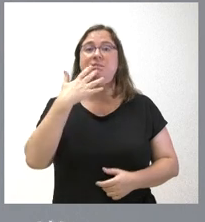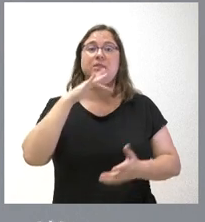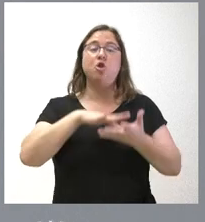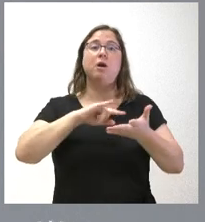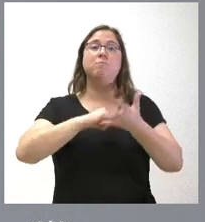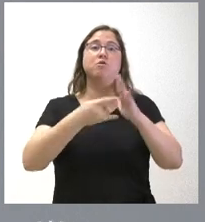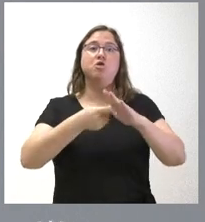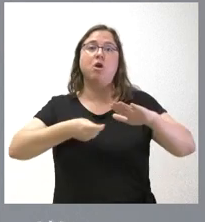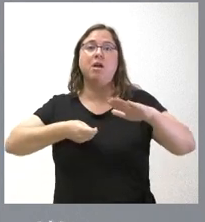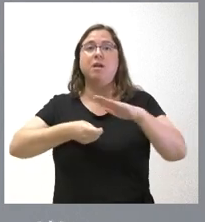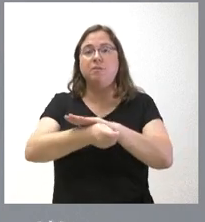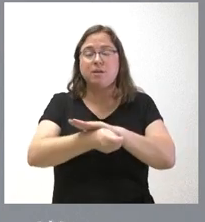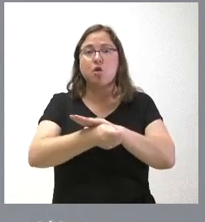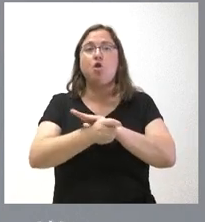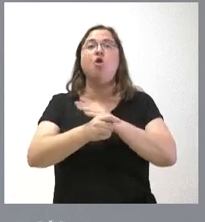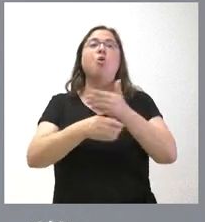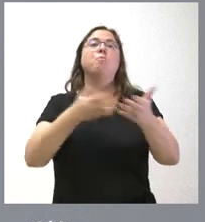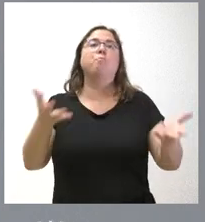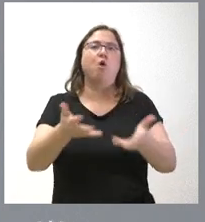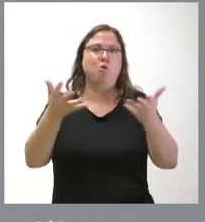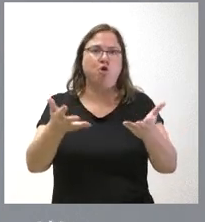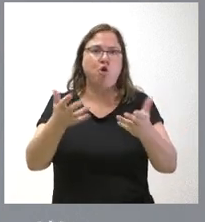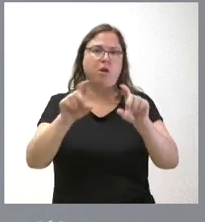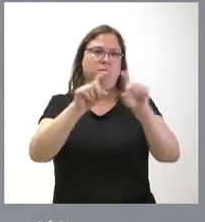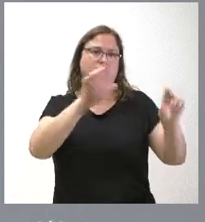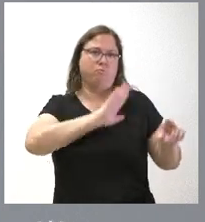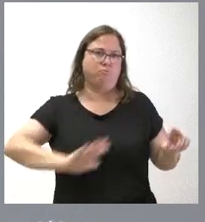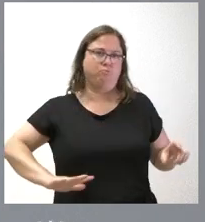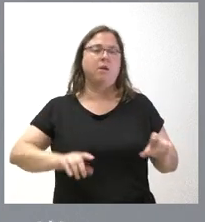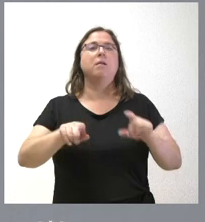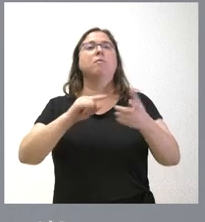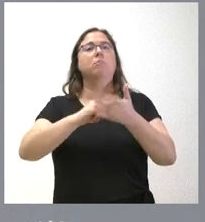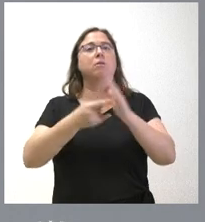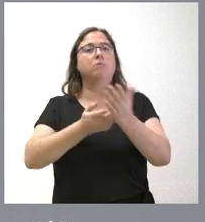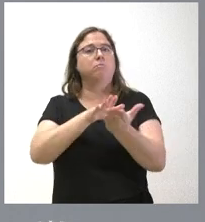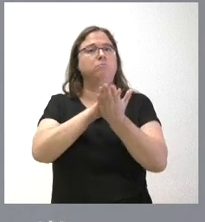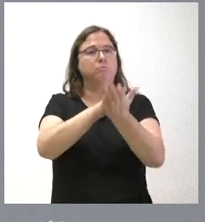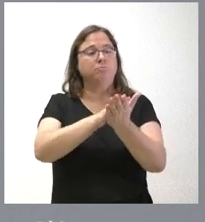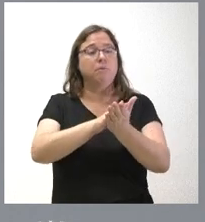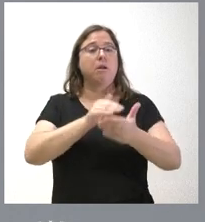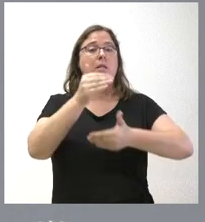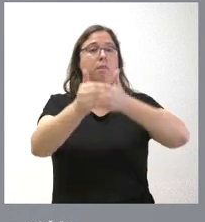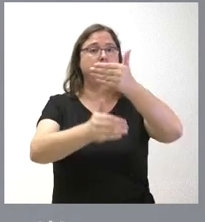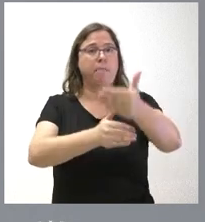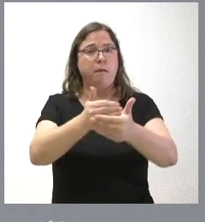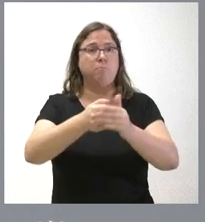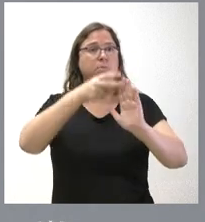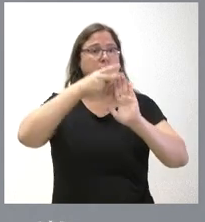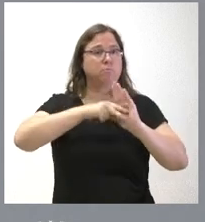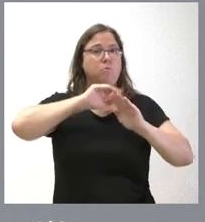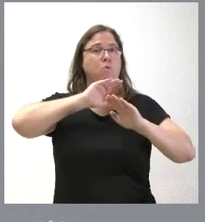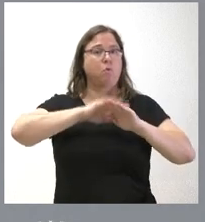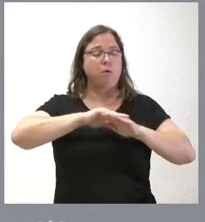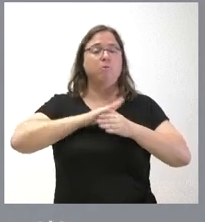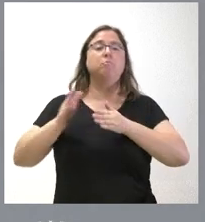de inversión por parte de unos promotores y ese proyecto se presenta y ese proyecto sigue su trámite administrativo y cumple toda la normativa pues lógicamente tiene